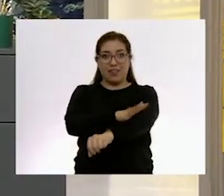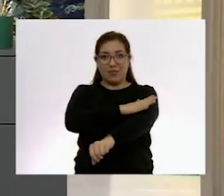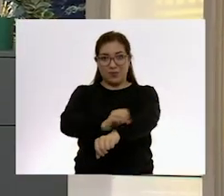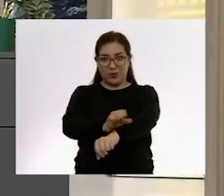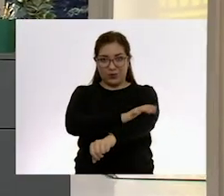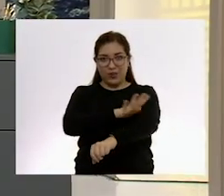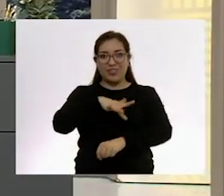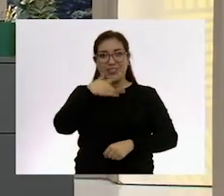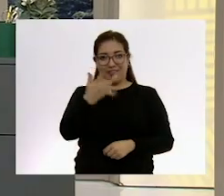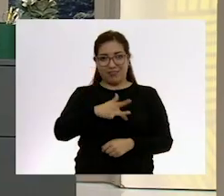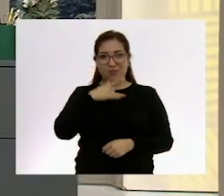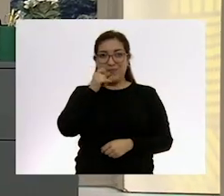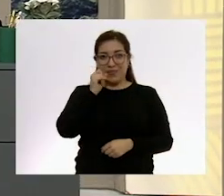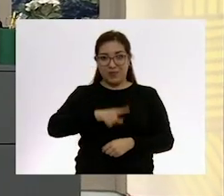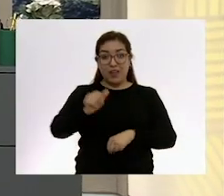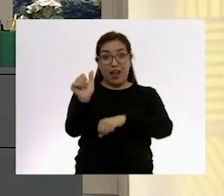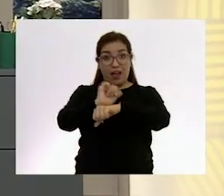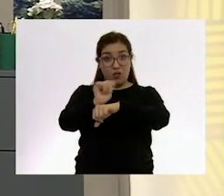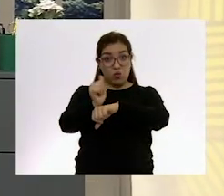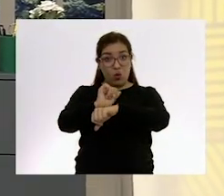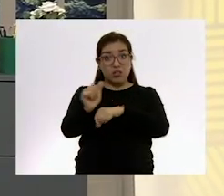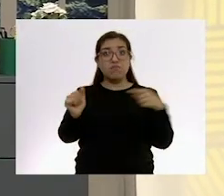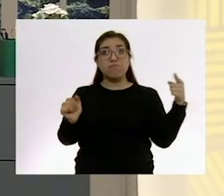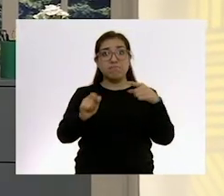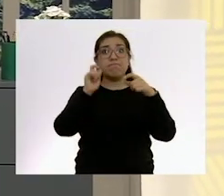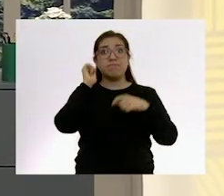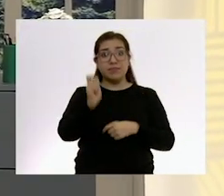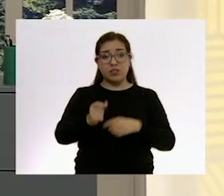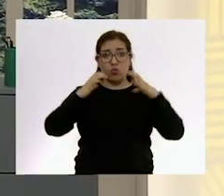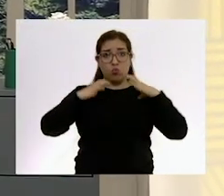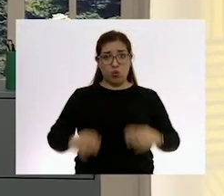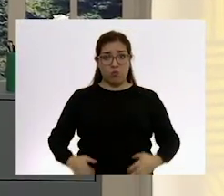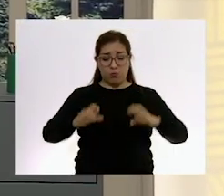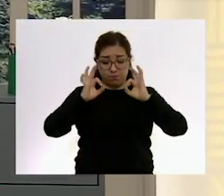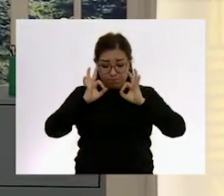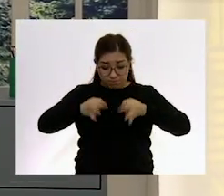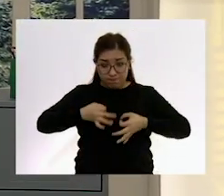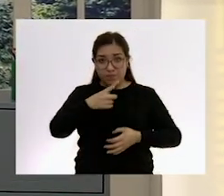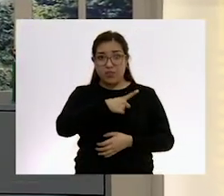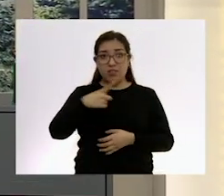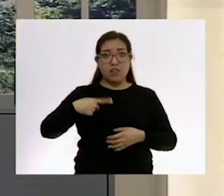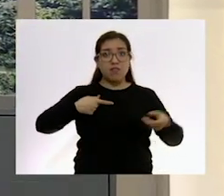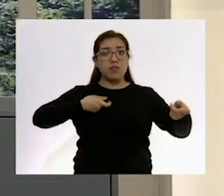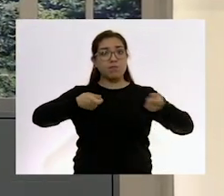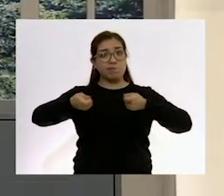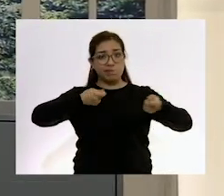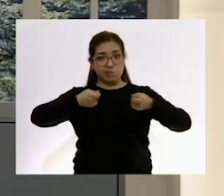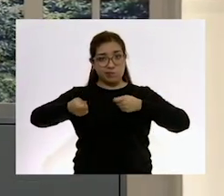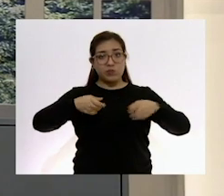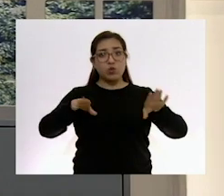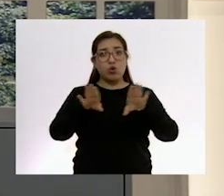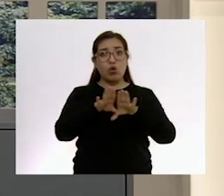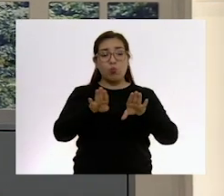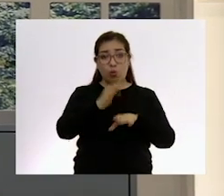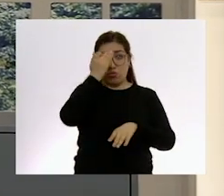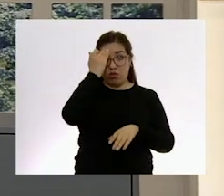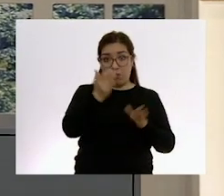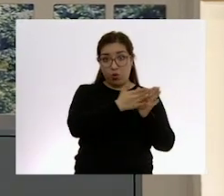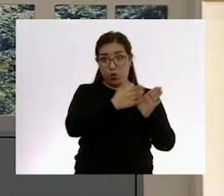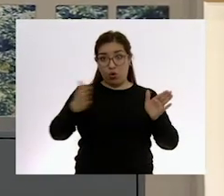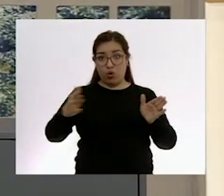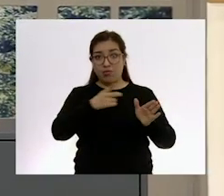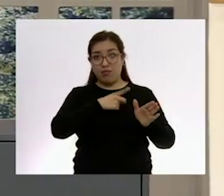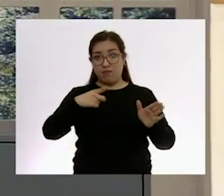actuación es una disciplina que exige el dominio de nuestro cuerpo y el entendimiento de su posición en el tiempo y el espacio.